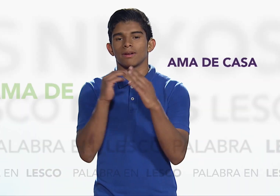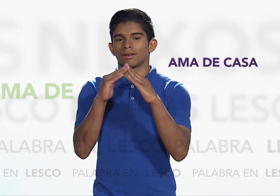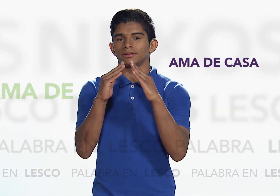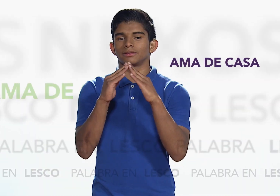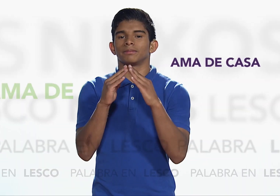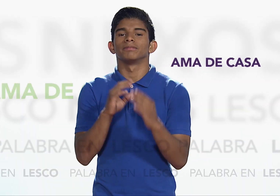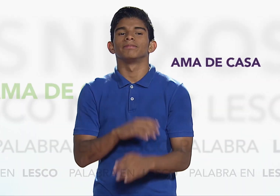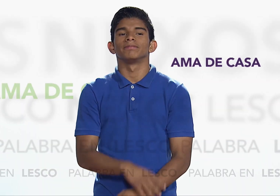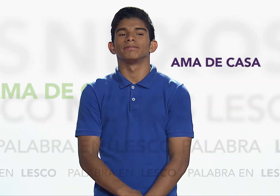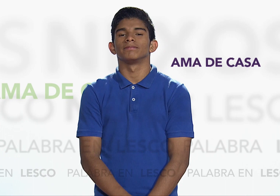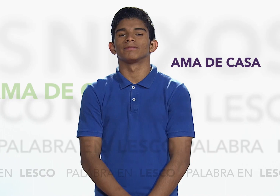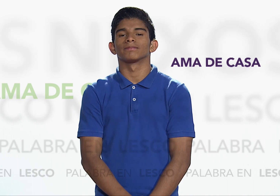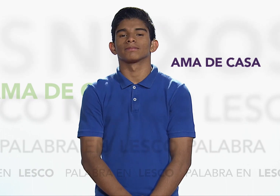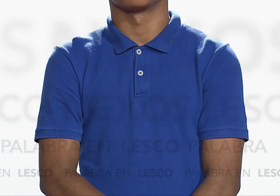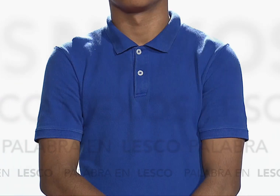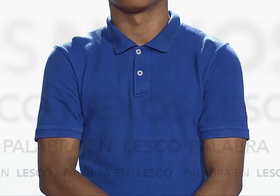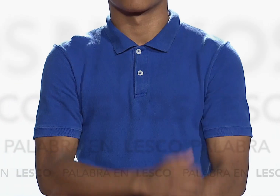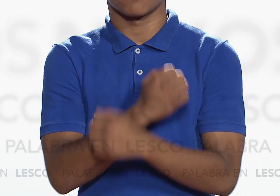Ama de casa.